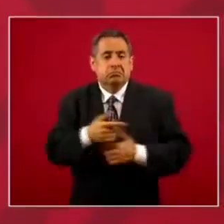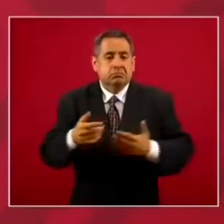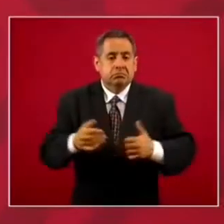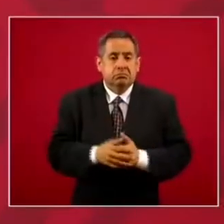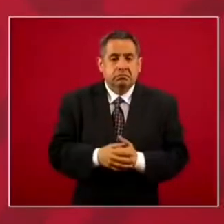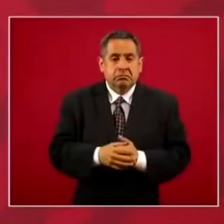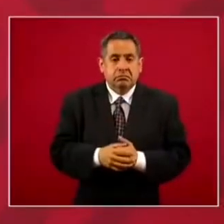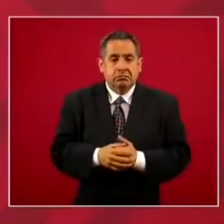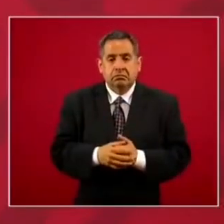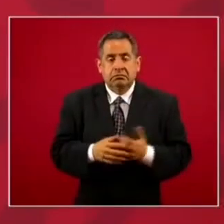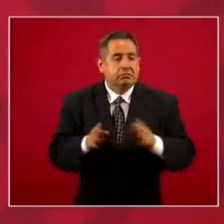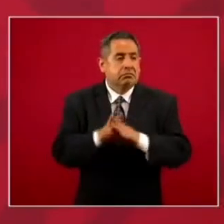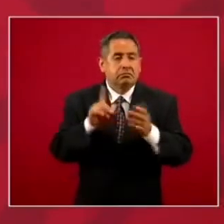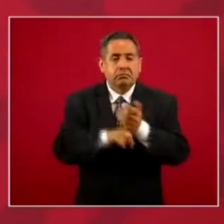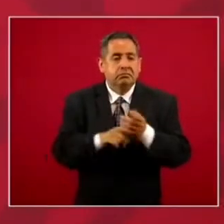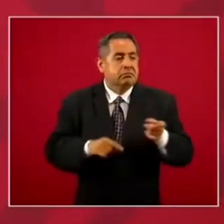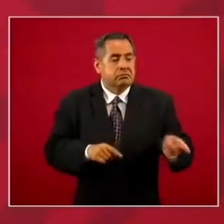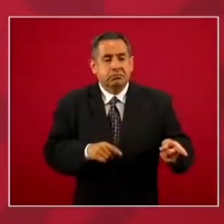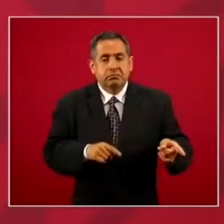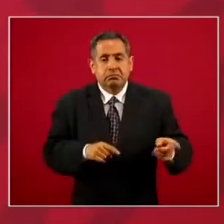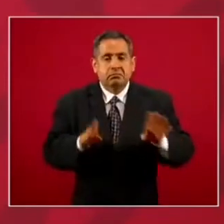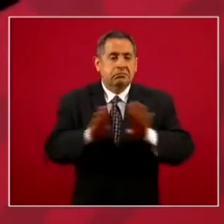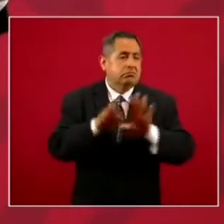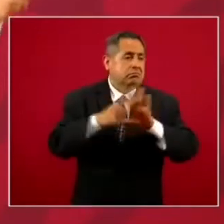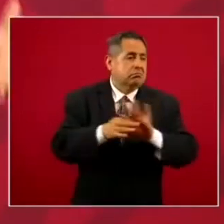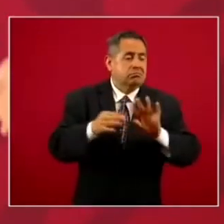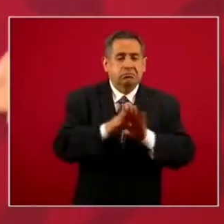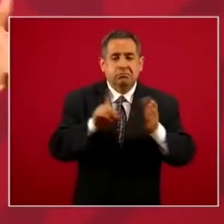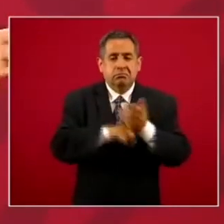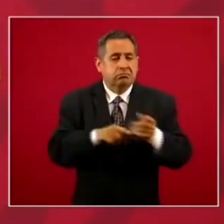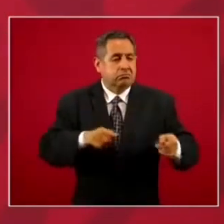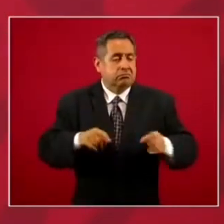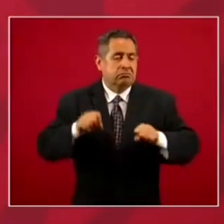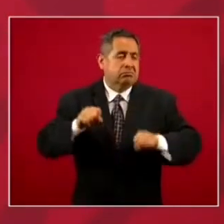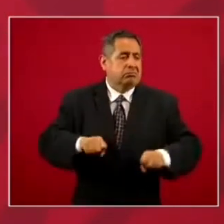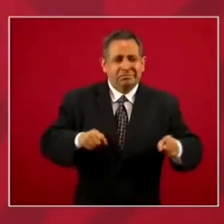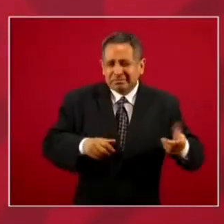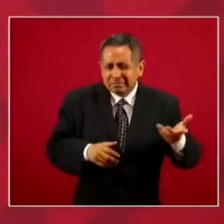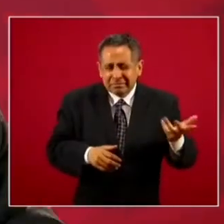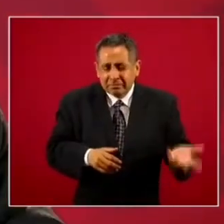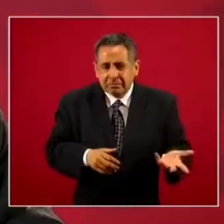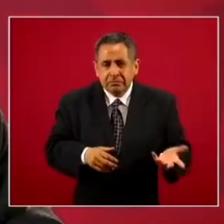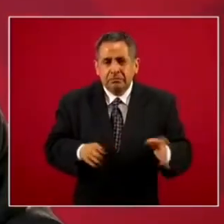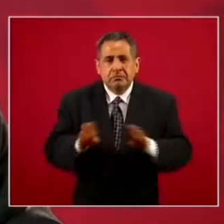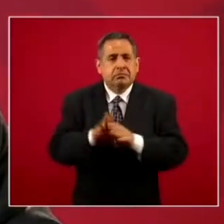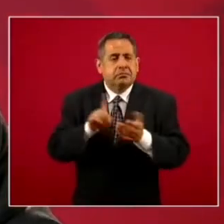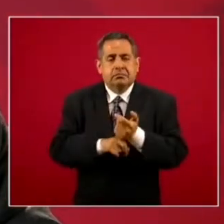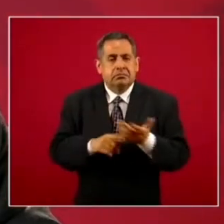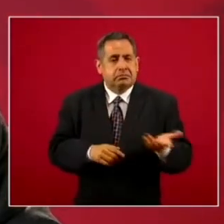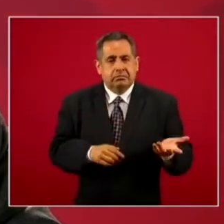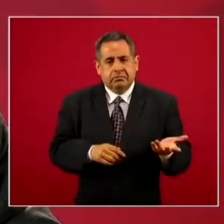los que hacían los jugosos negocios al amparo del poder público.